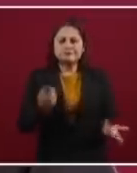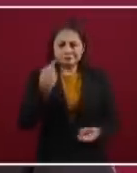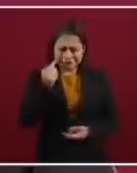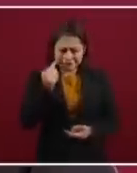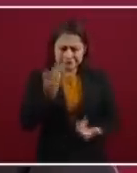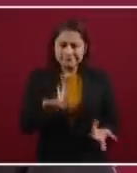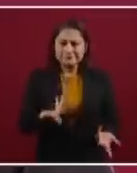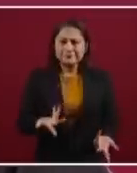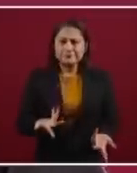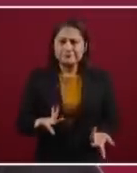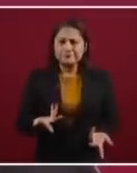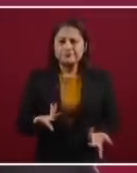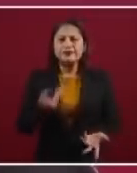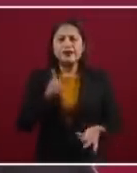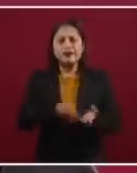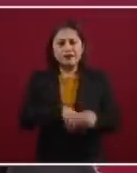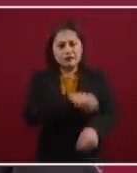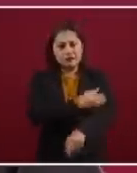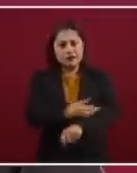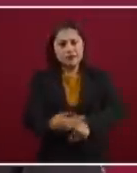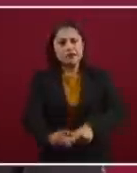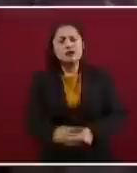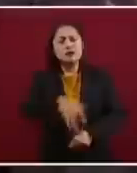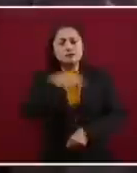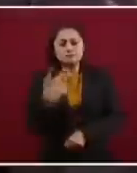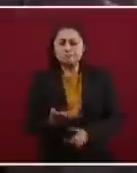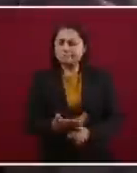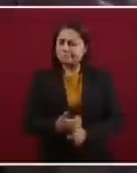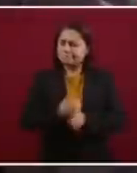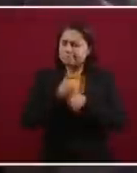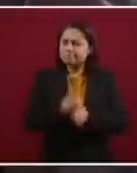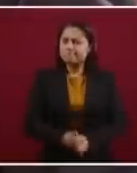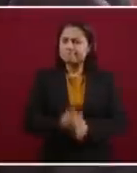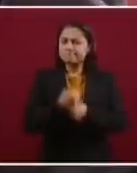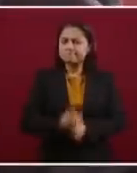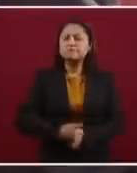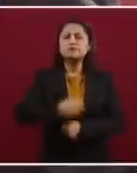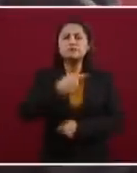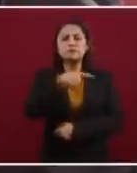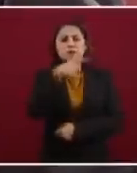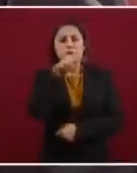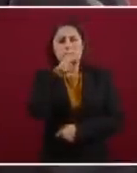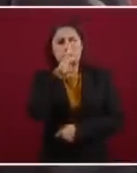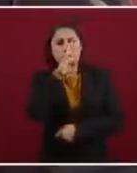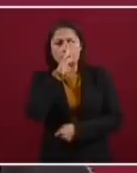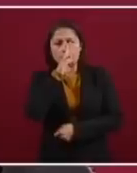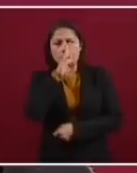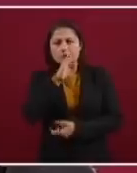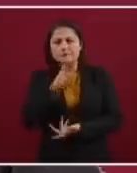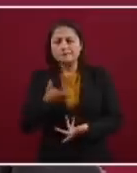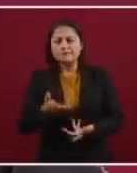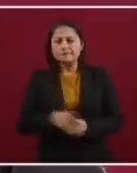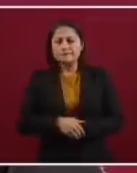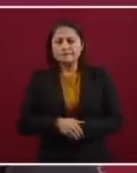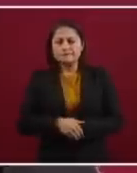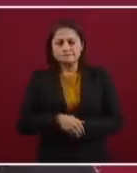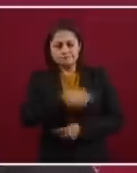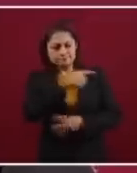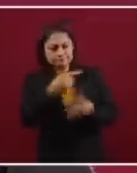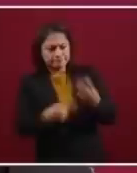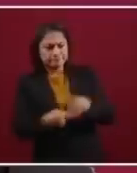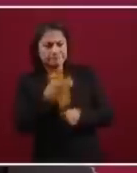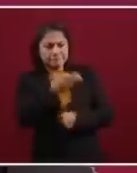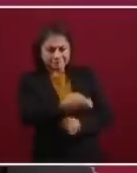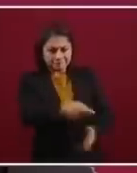de las familias de las madres eso es lo que